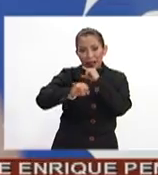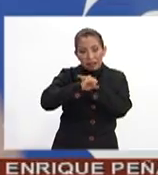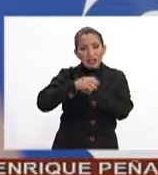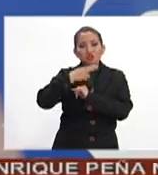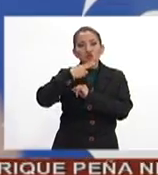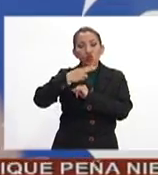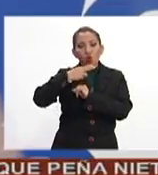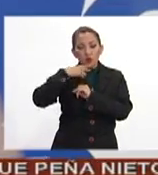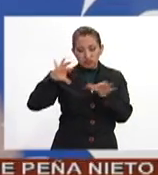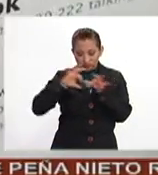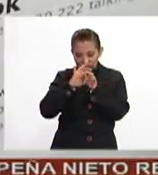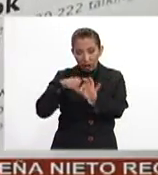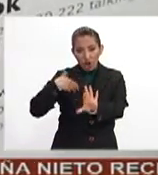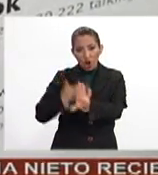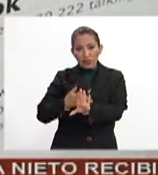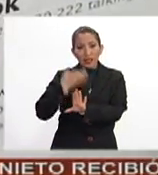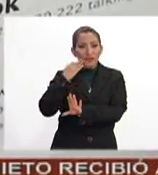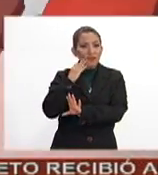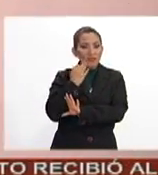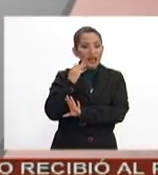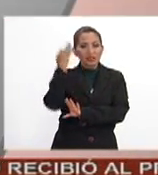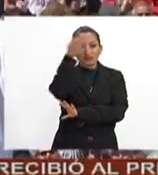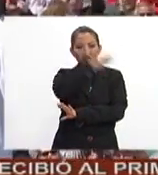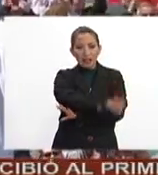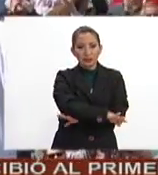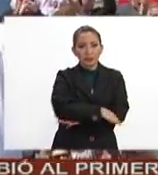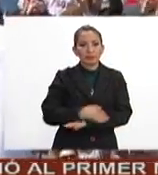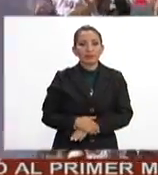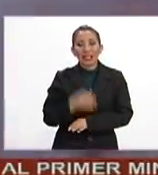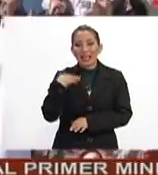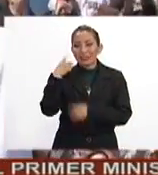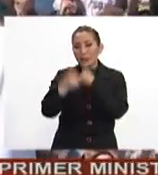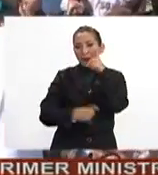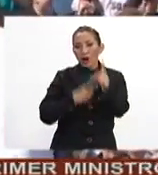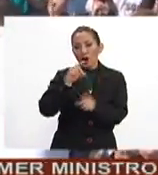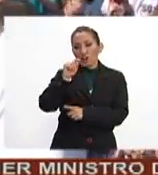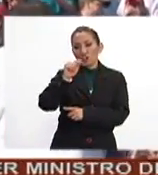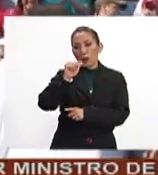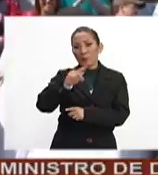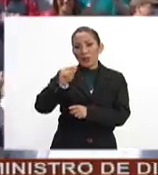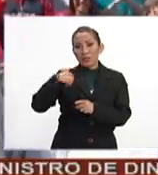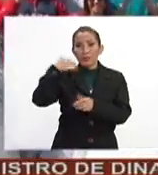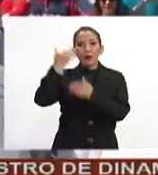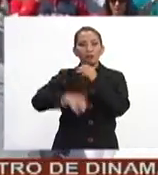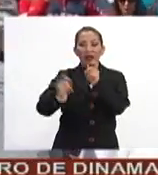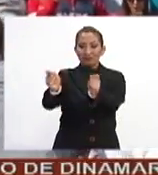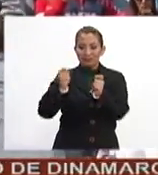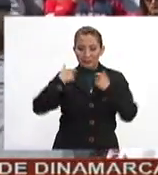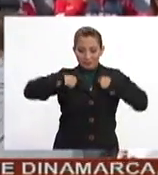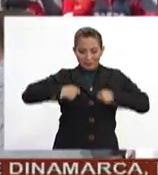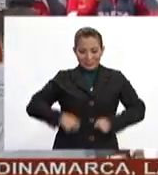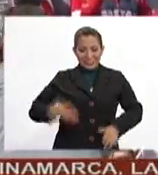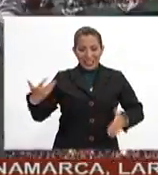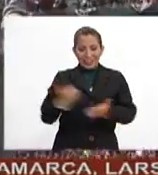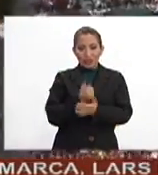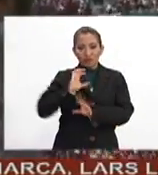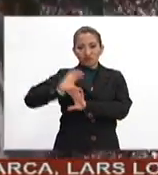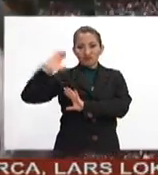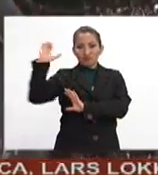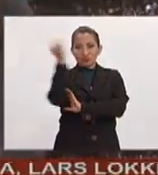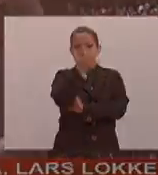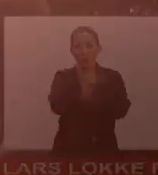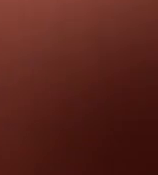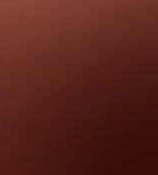y usuarios se unen contra las fake news. Y en los deportes, Tom Brady recupera al fin el jersey con el que ganó el Super